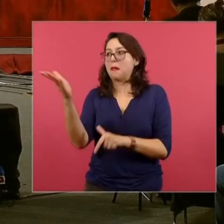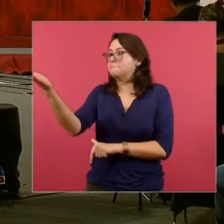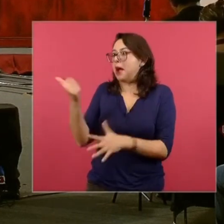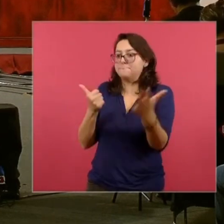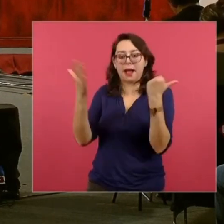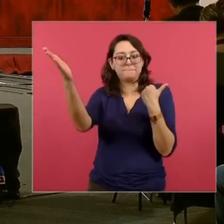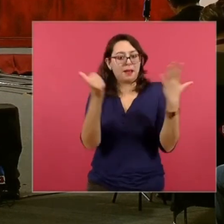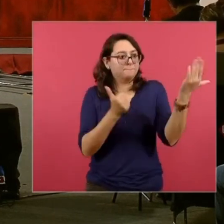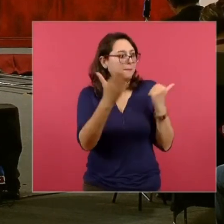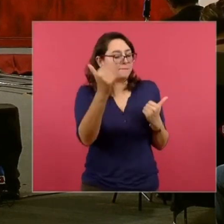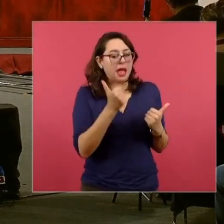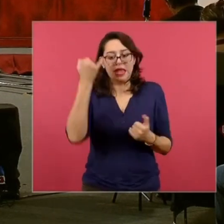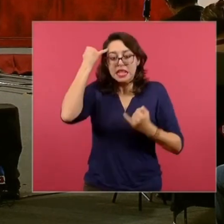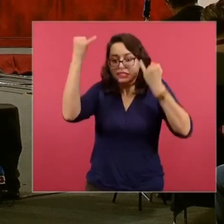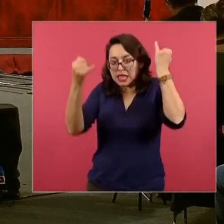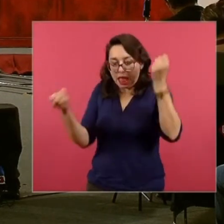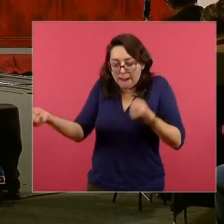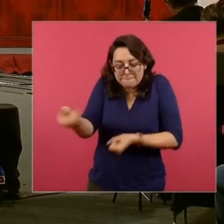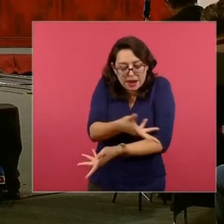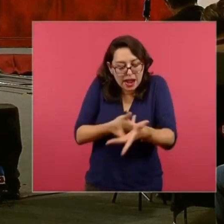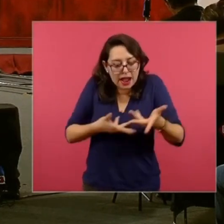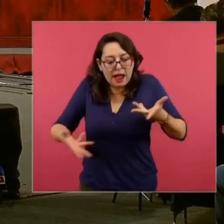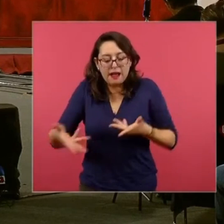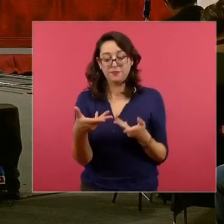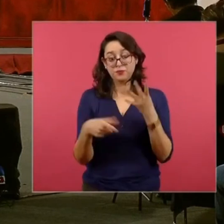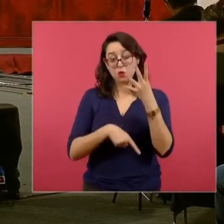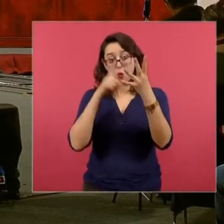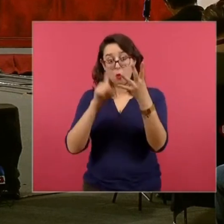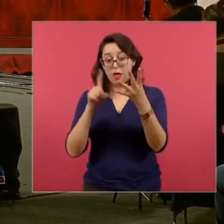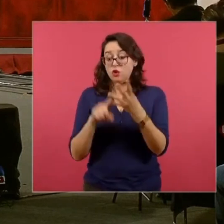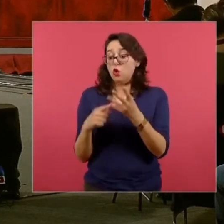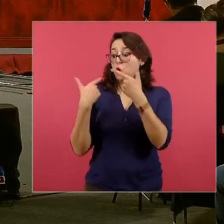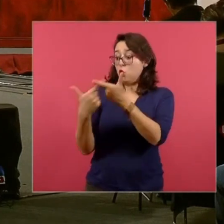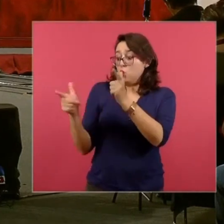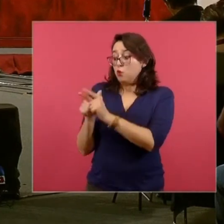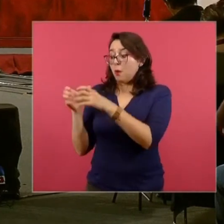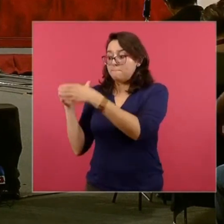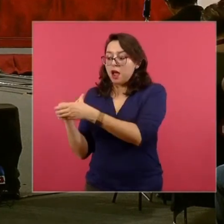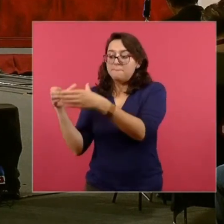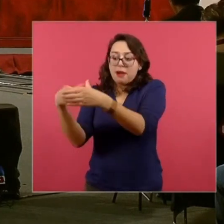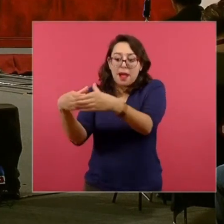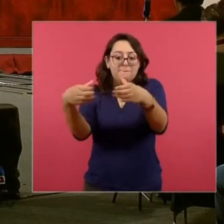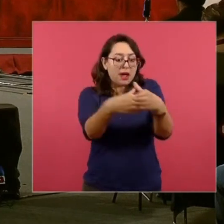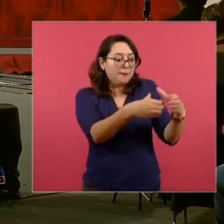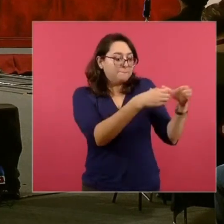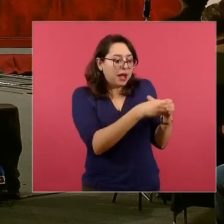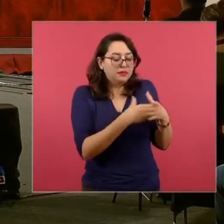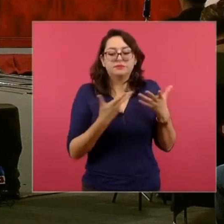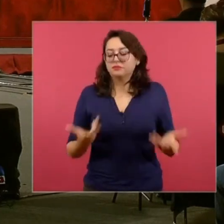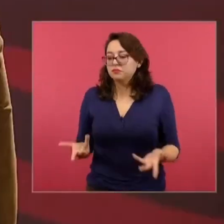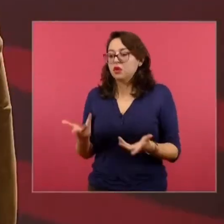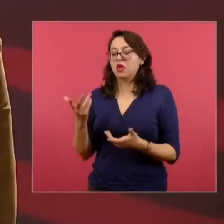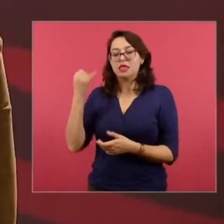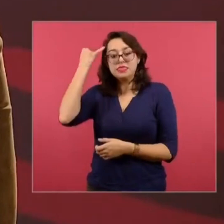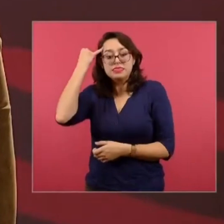donde reflexionamos, hicimos grupos de formación donde se desarrollaron espacios